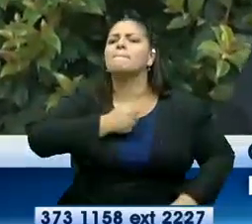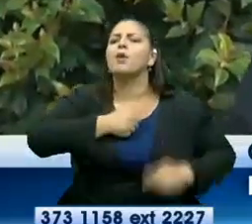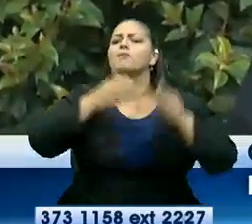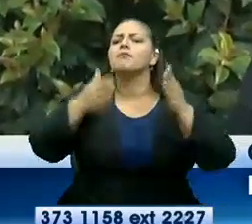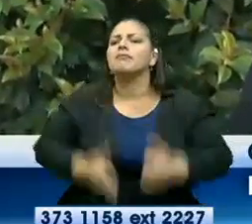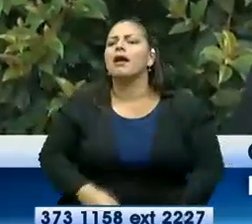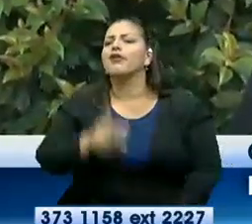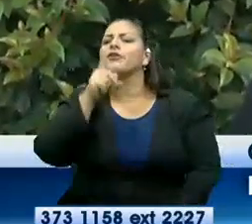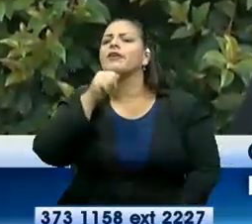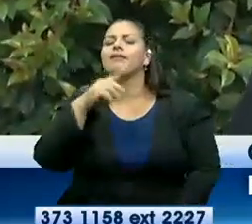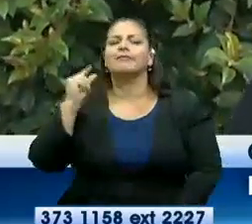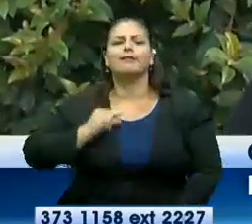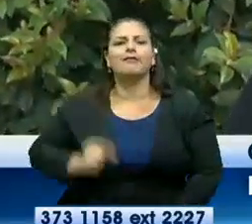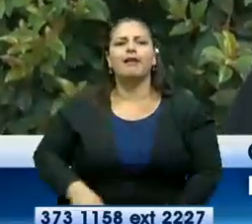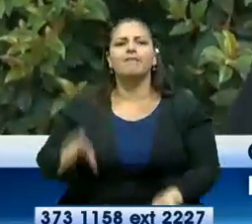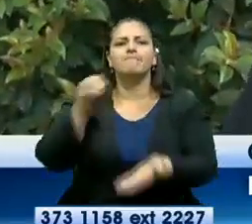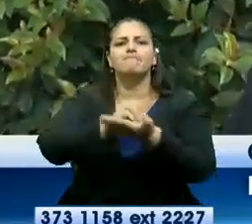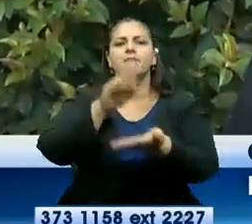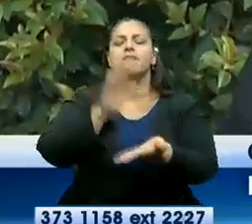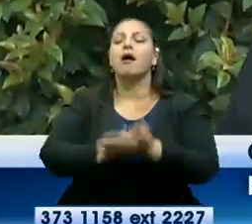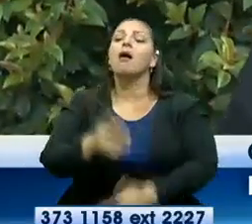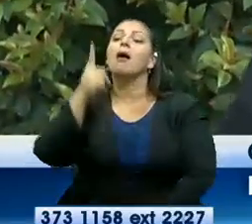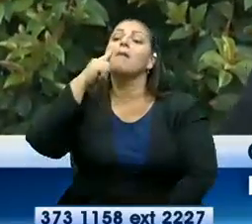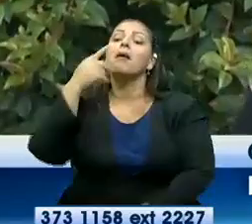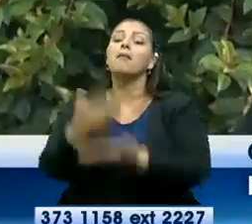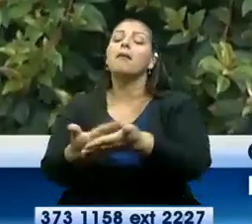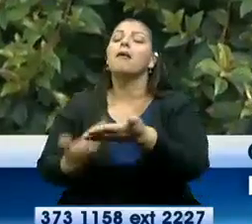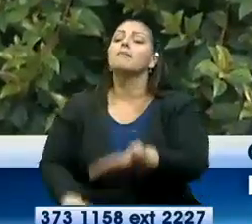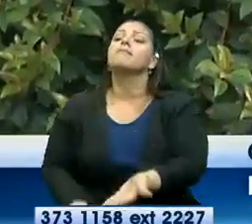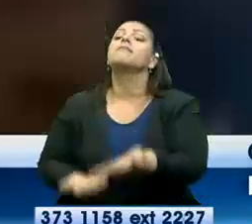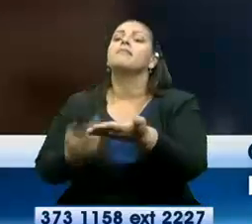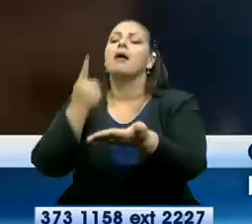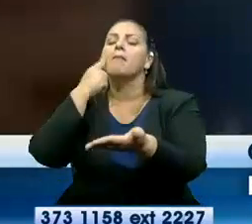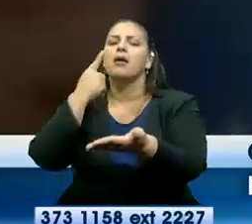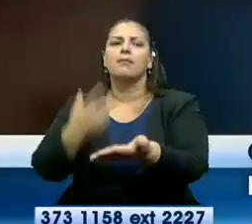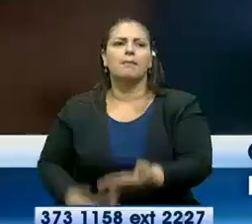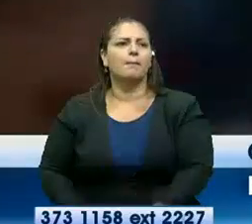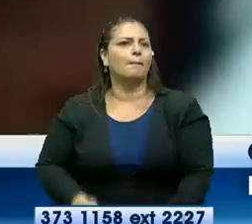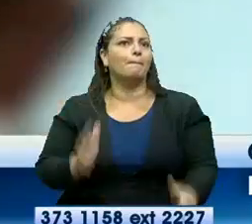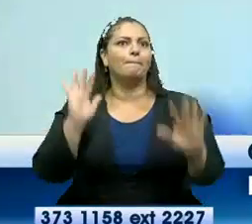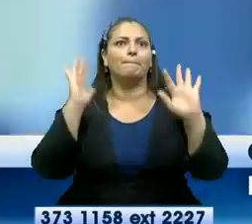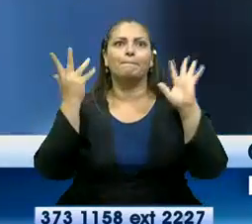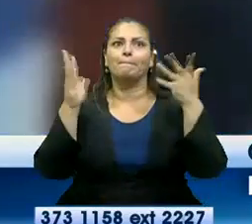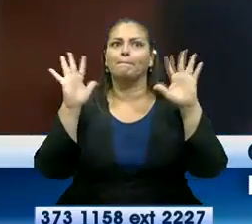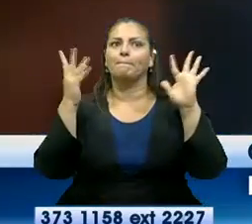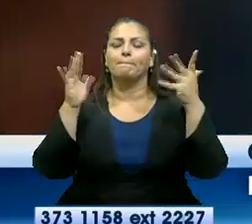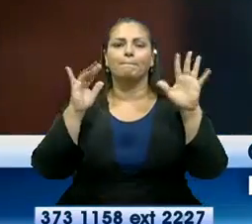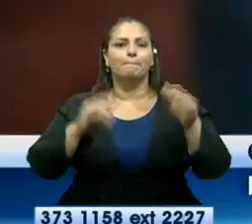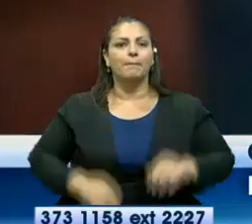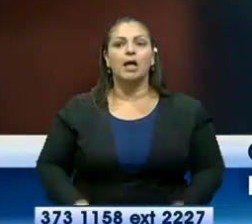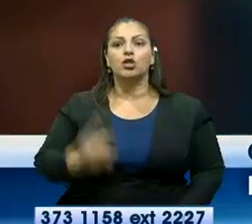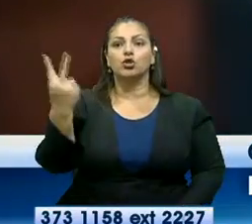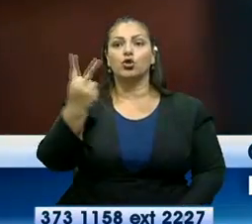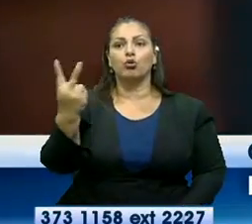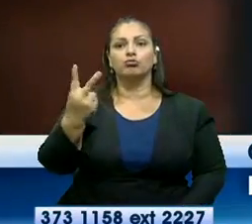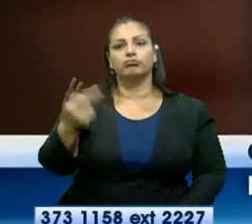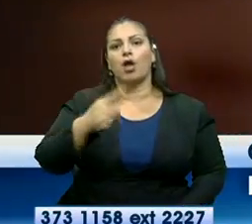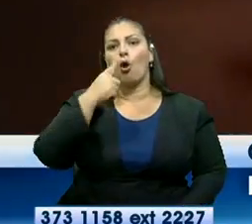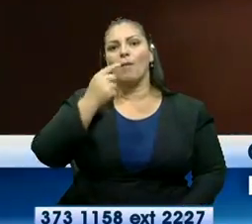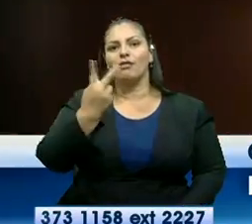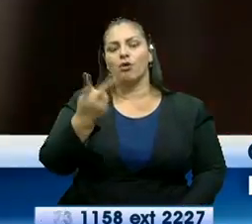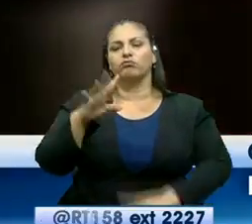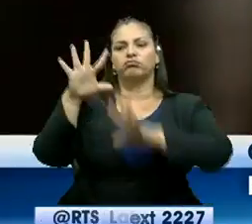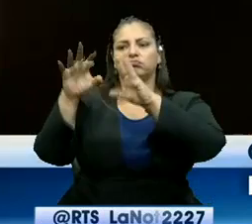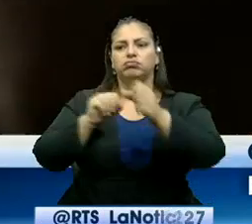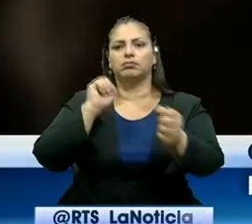en cómo estos animales son trasladados a sus destinos. Los 2 retenidos tendrán que responder ante las autoridades por